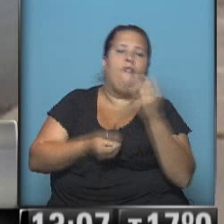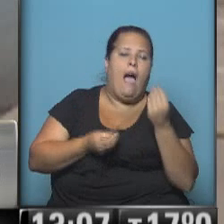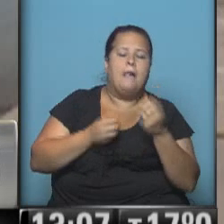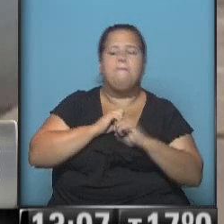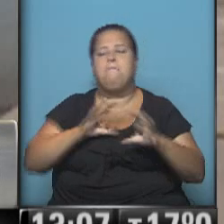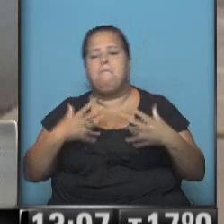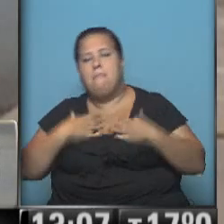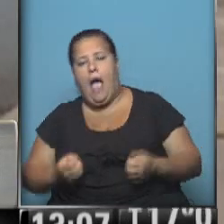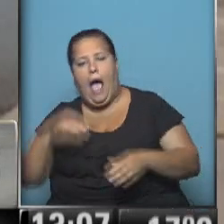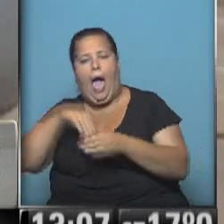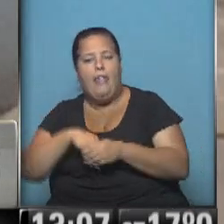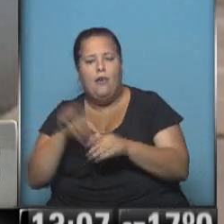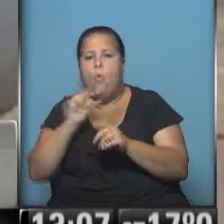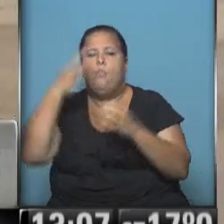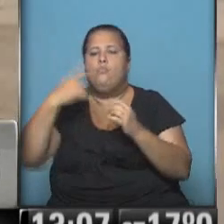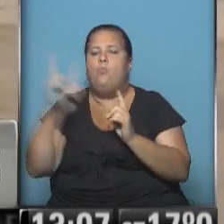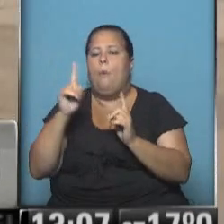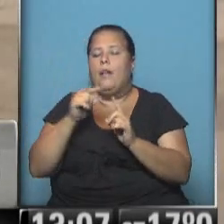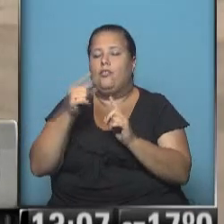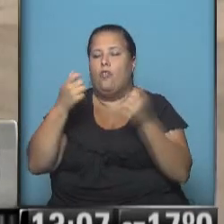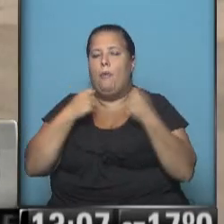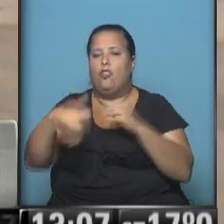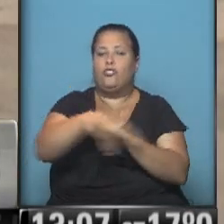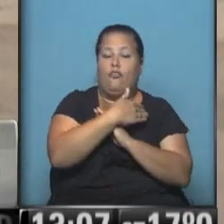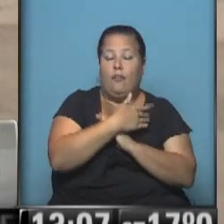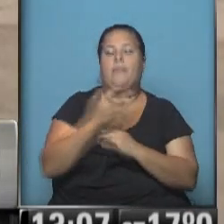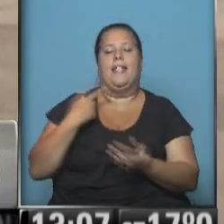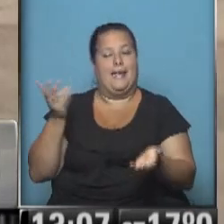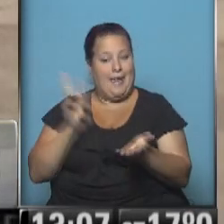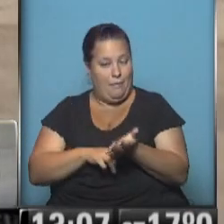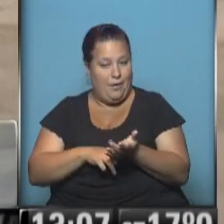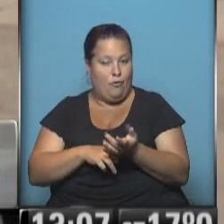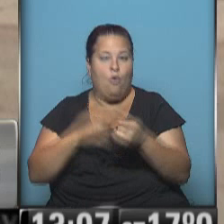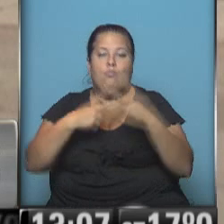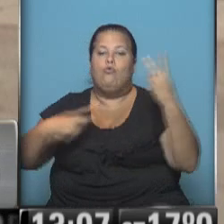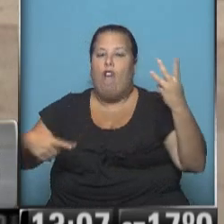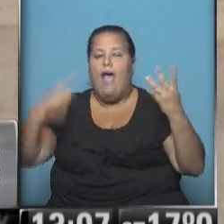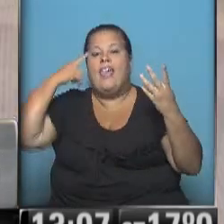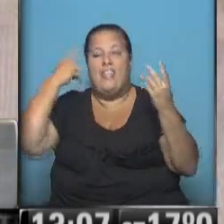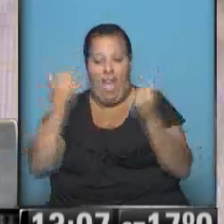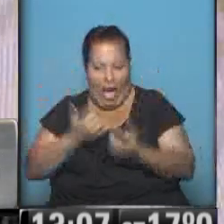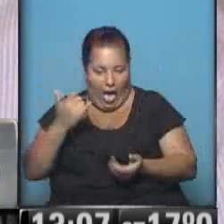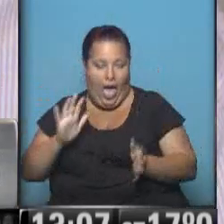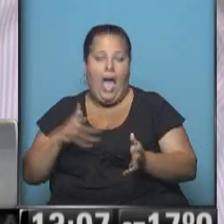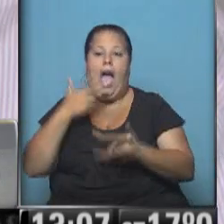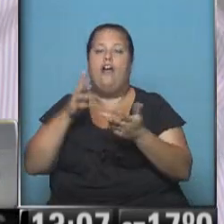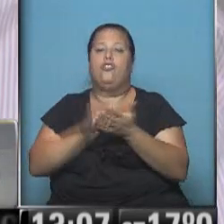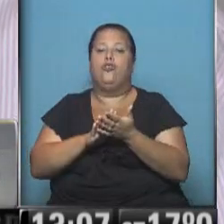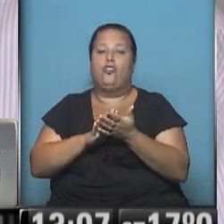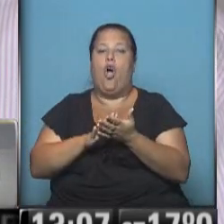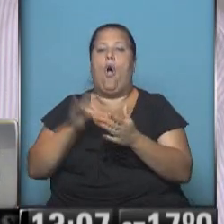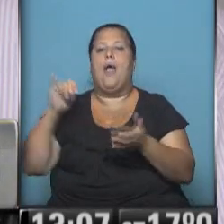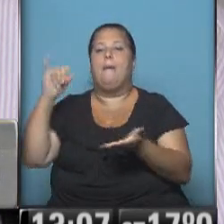algo en el interín que el piloto no estaba. Y vuelvo a repetirte, hay muchos intereses creados, estamos hablando de la industria